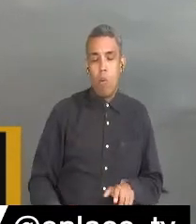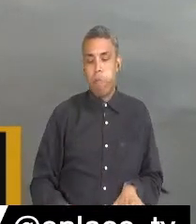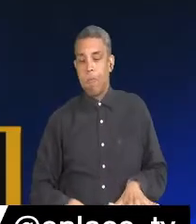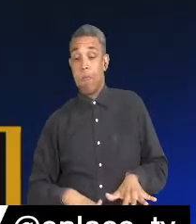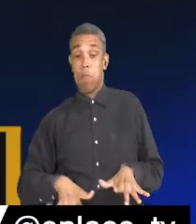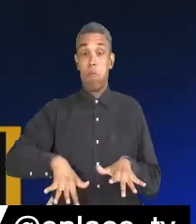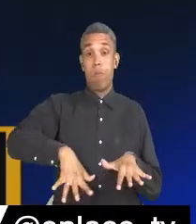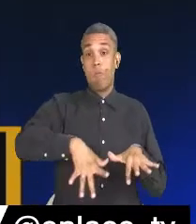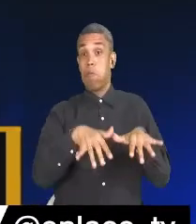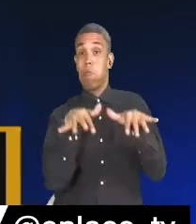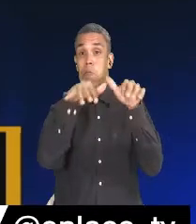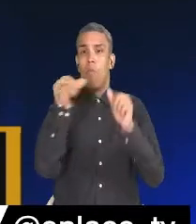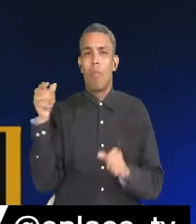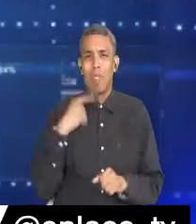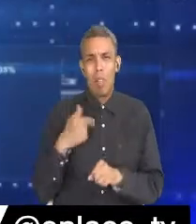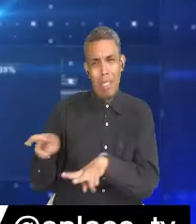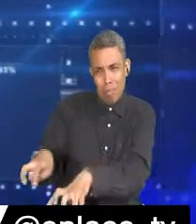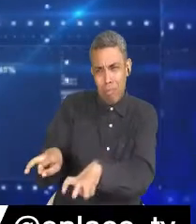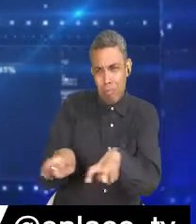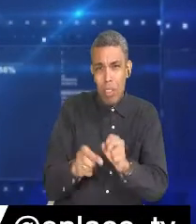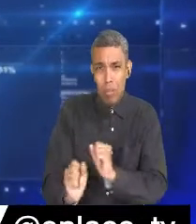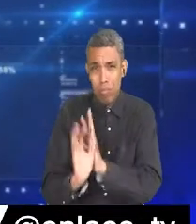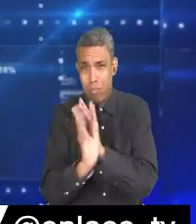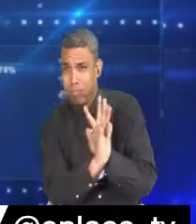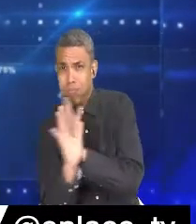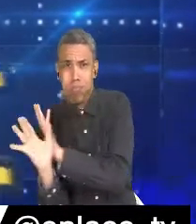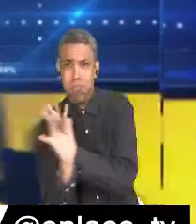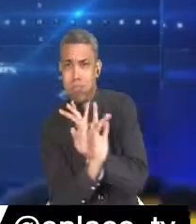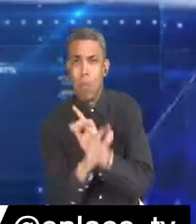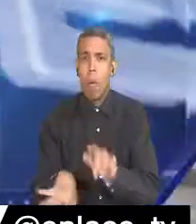y hasta sus propios enseres.